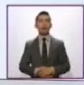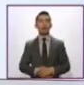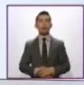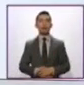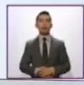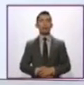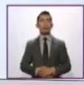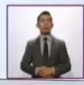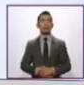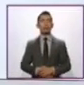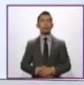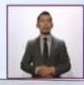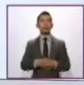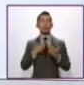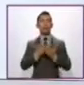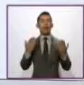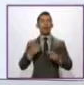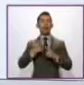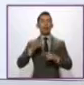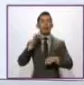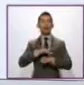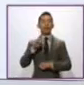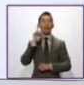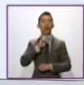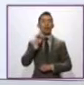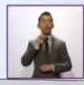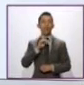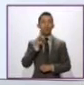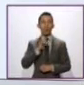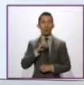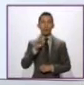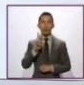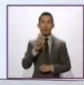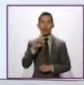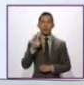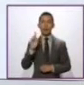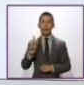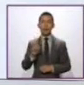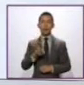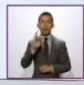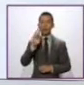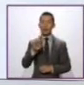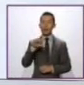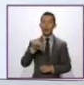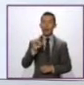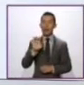Y ahora toca el turno de la candidata del PRD, Raquel